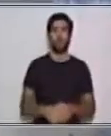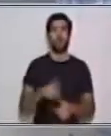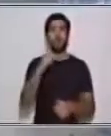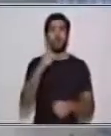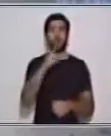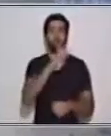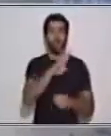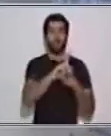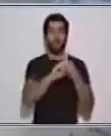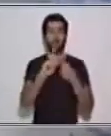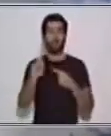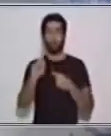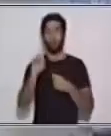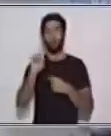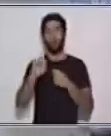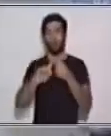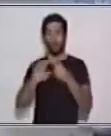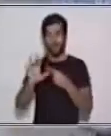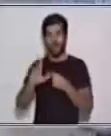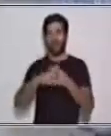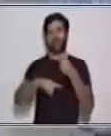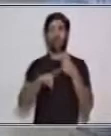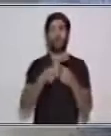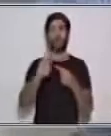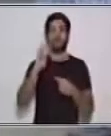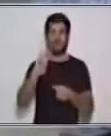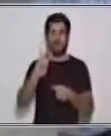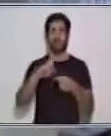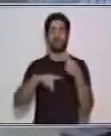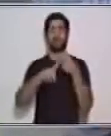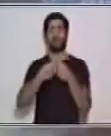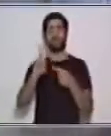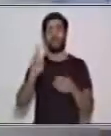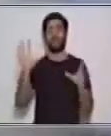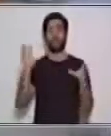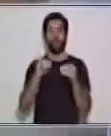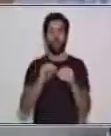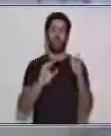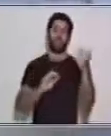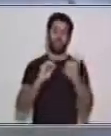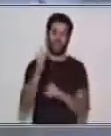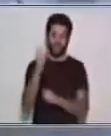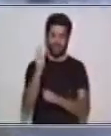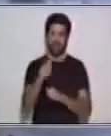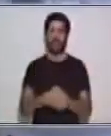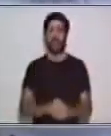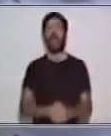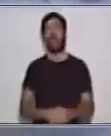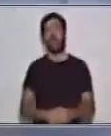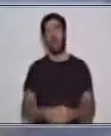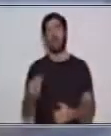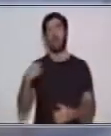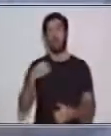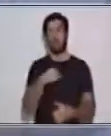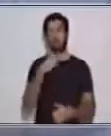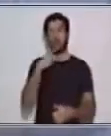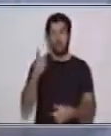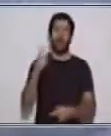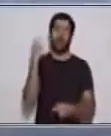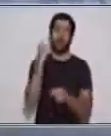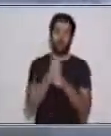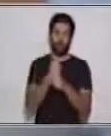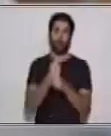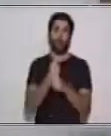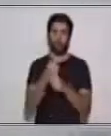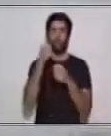5, más 5, 10, más 3, 13, más 2, 15. Entonces, sí podemos